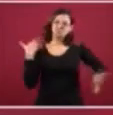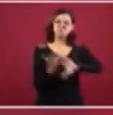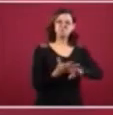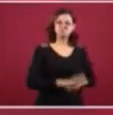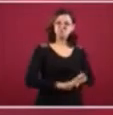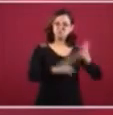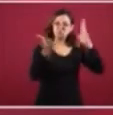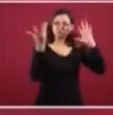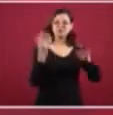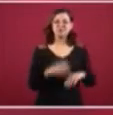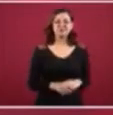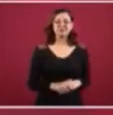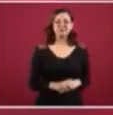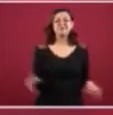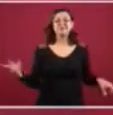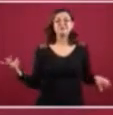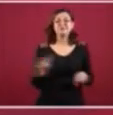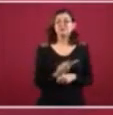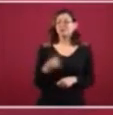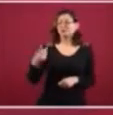¿Qué hicieron por los jóvenes?